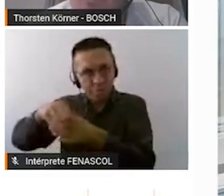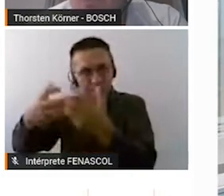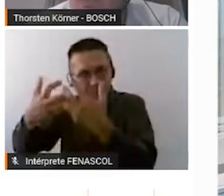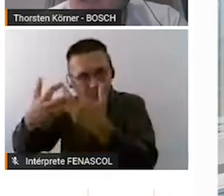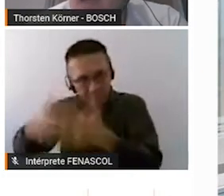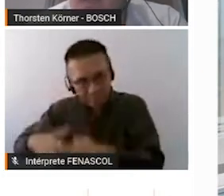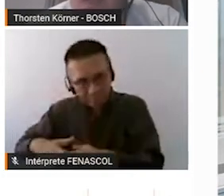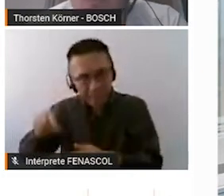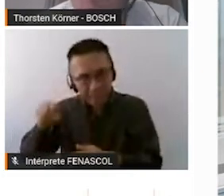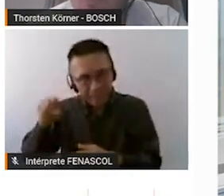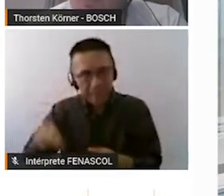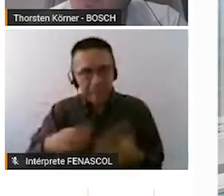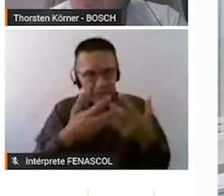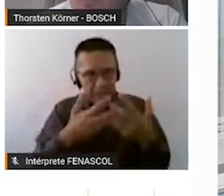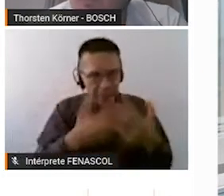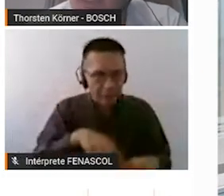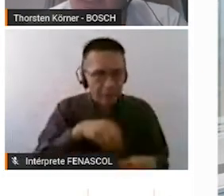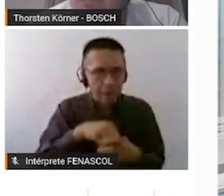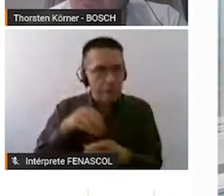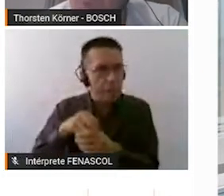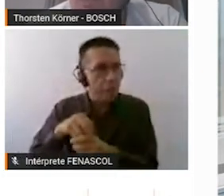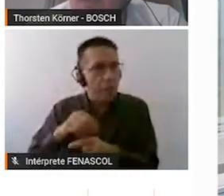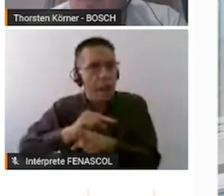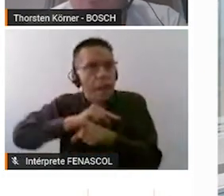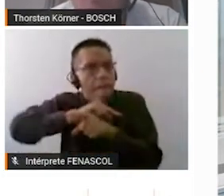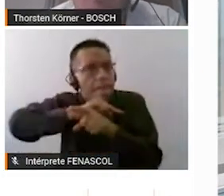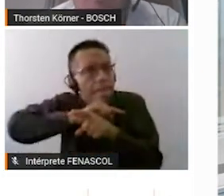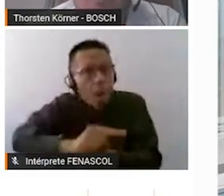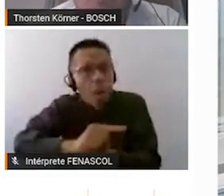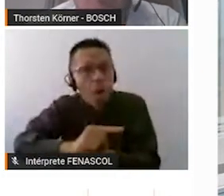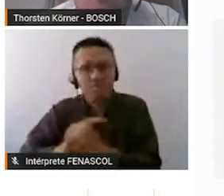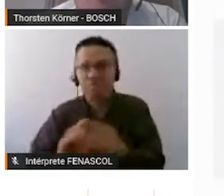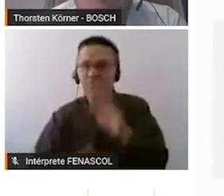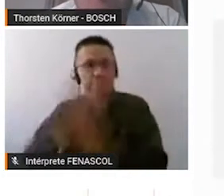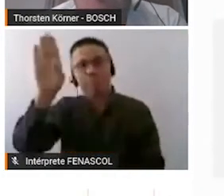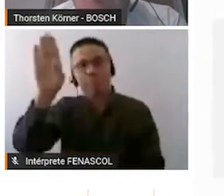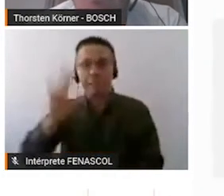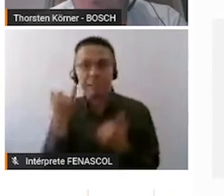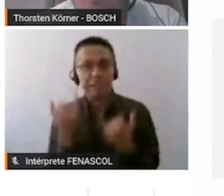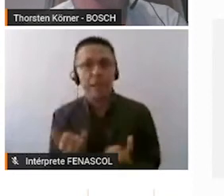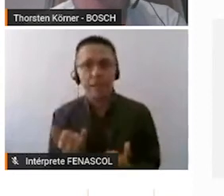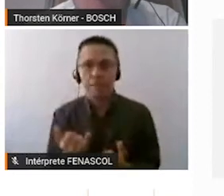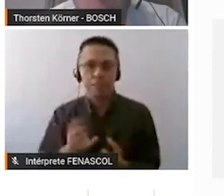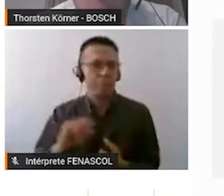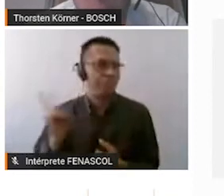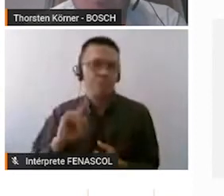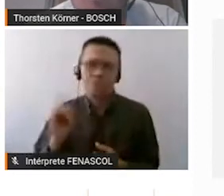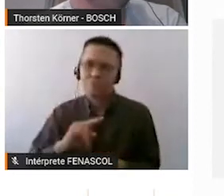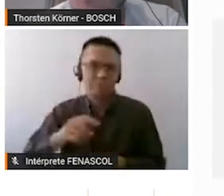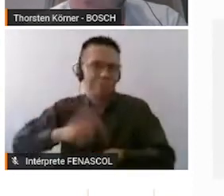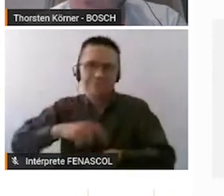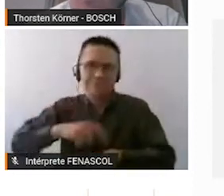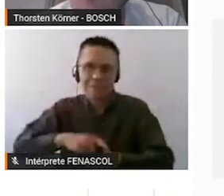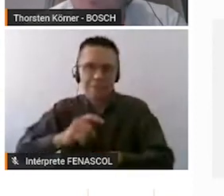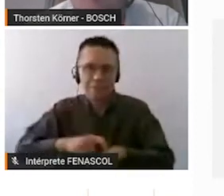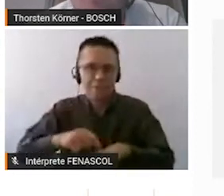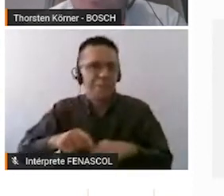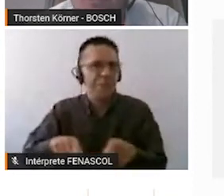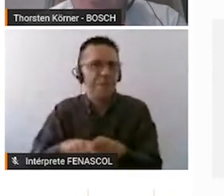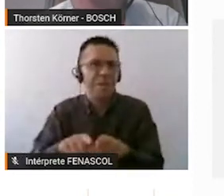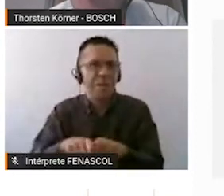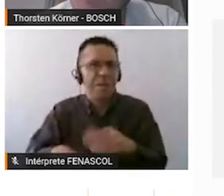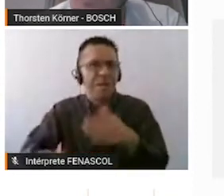de 0 a 100 en un segundo. Nadie está en condiciones de hacerlo. Nosotros comenzamos de